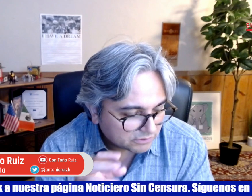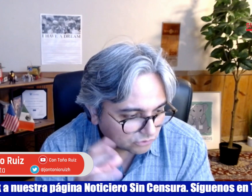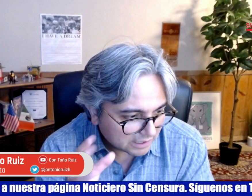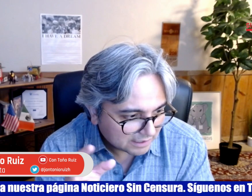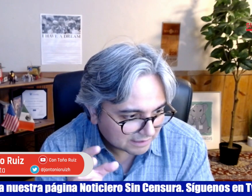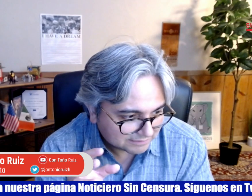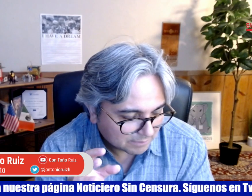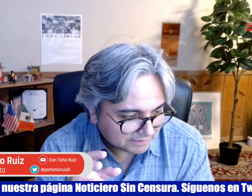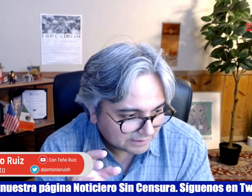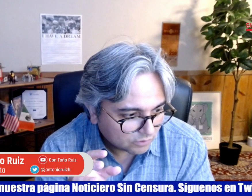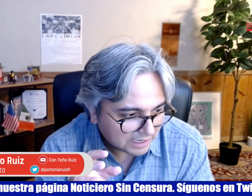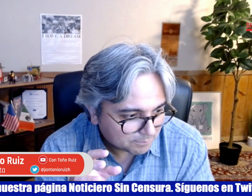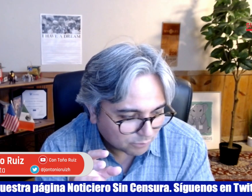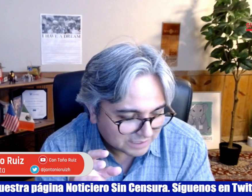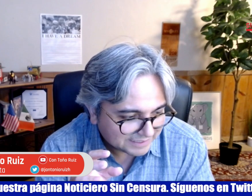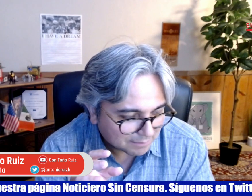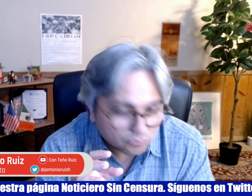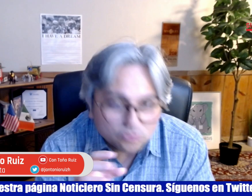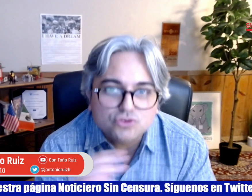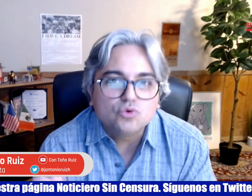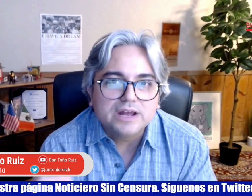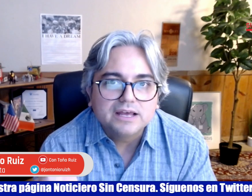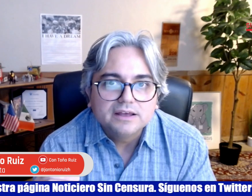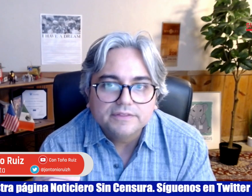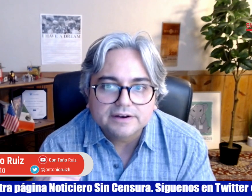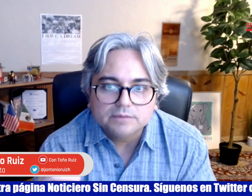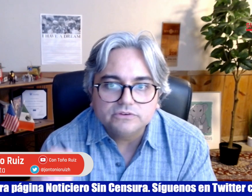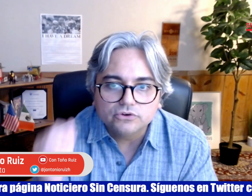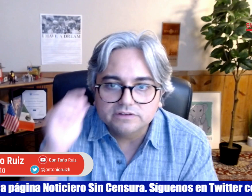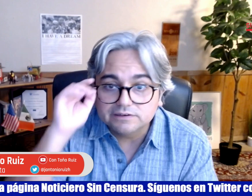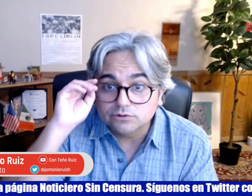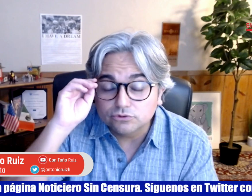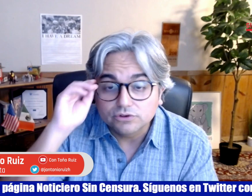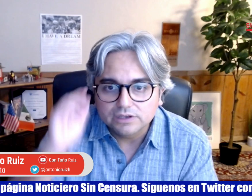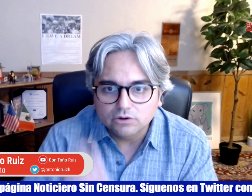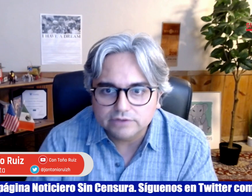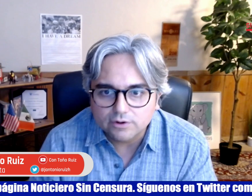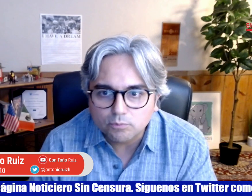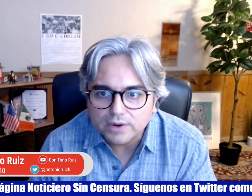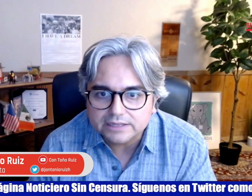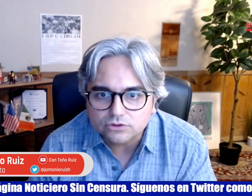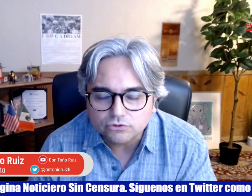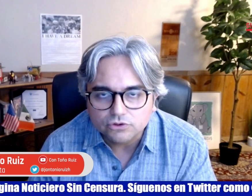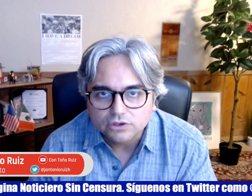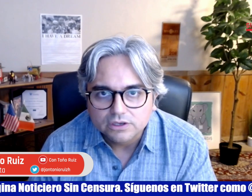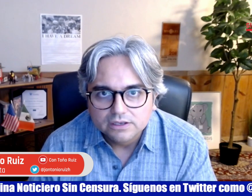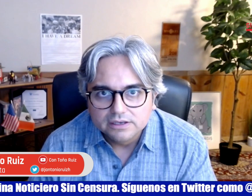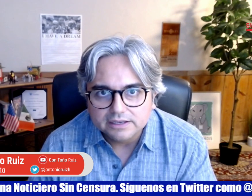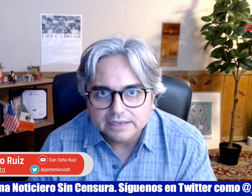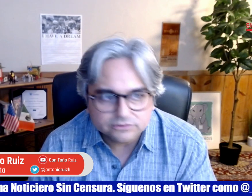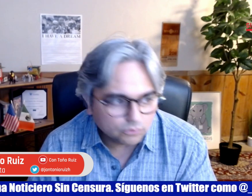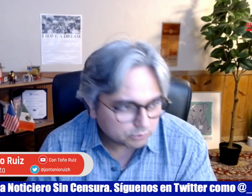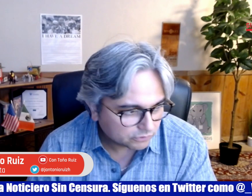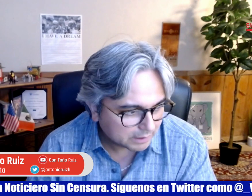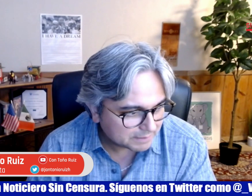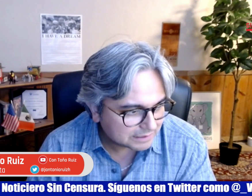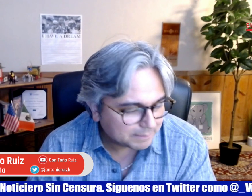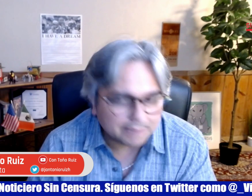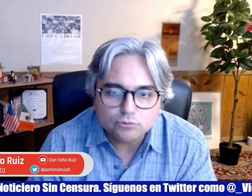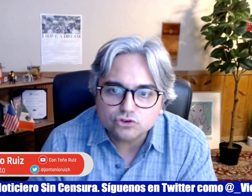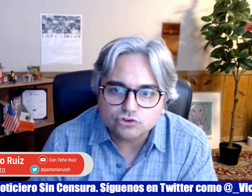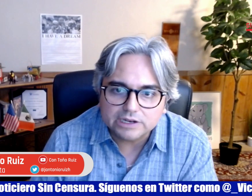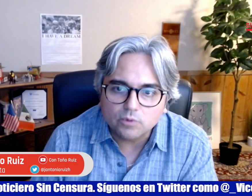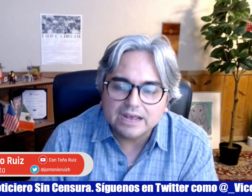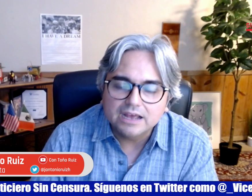se comenzó a establecer una política muy dura de revisiones en los aeropuertos. Esto, pues obviamente